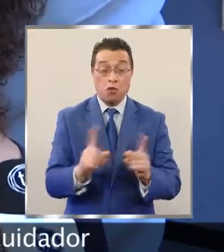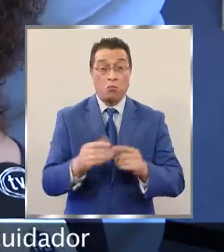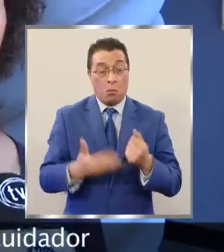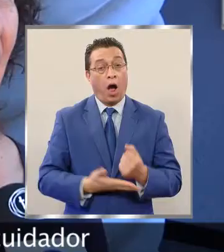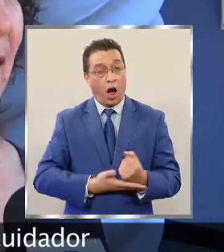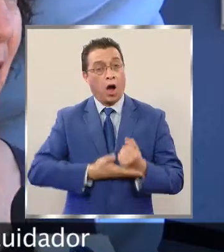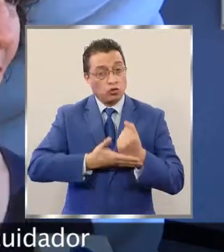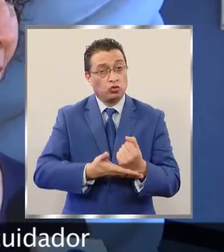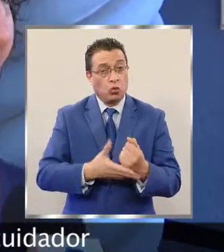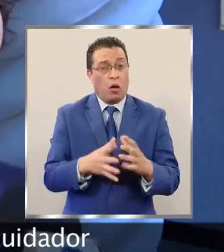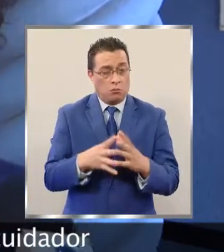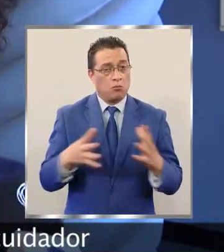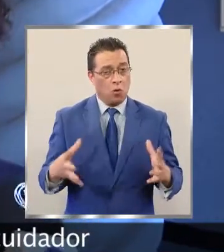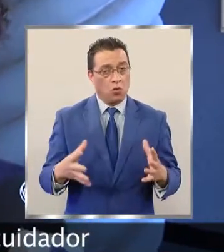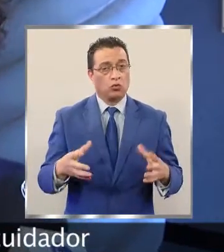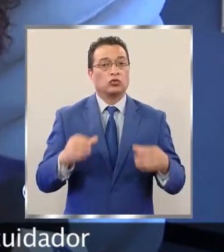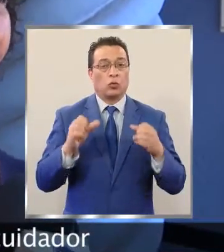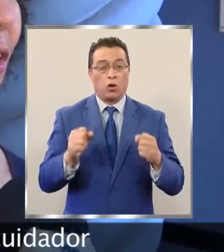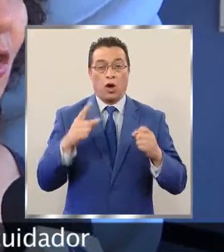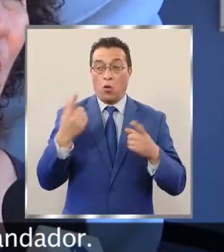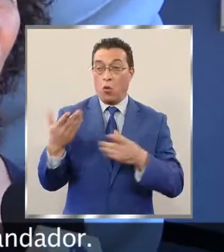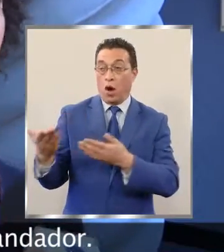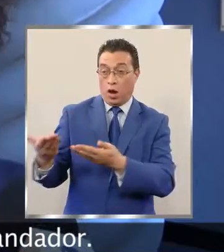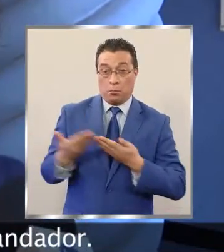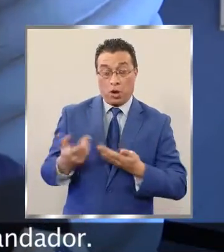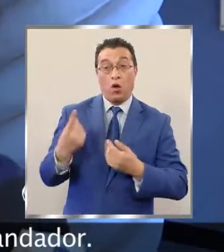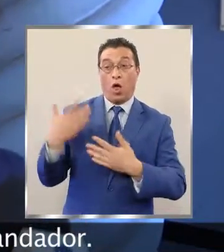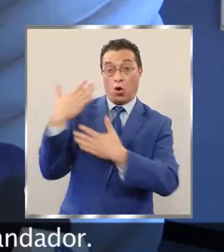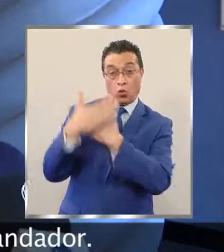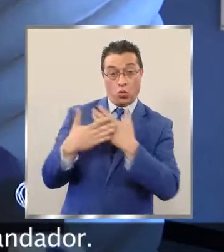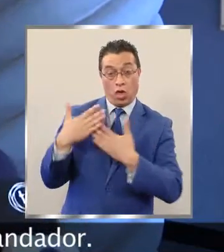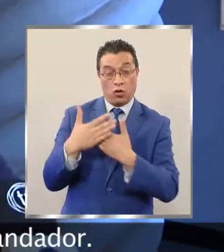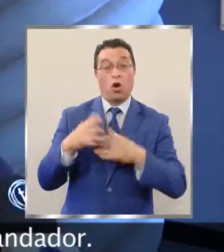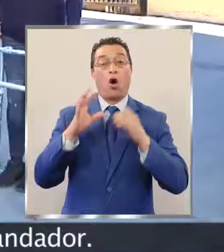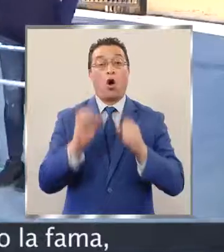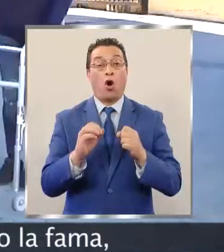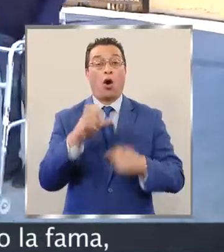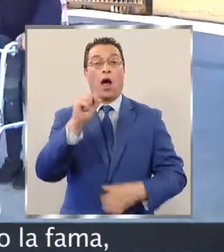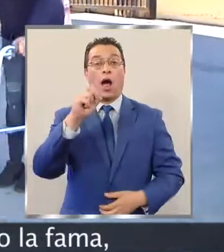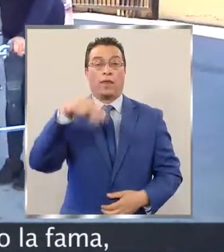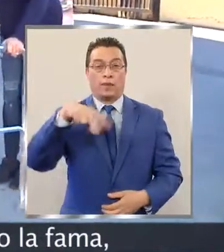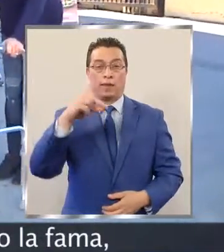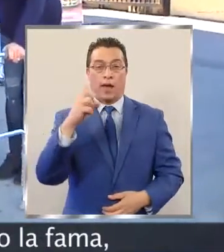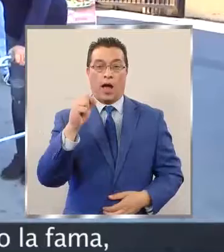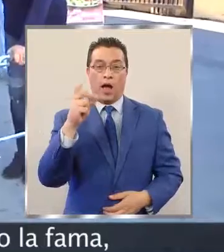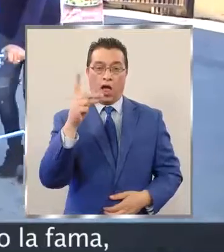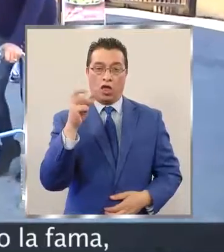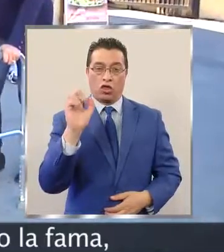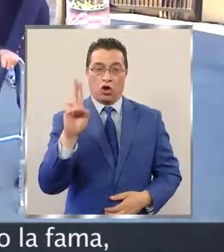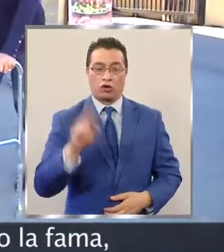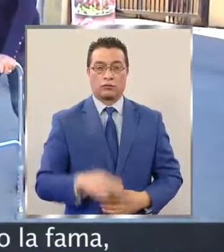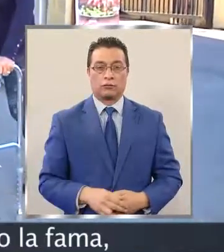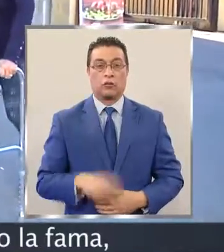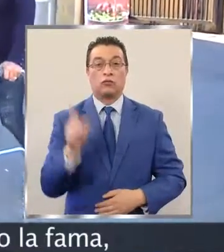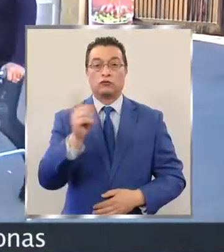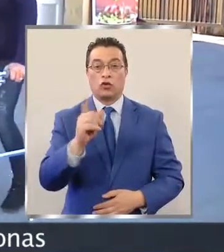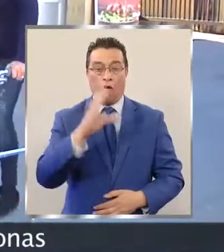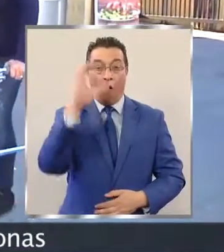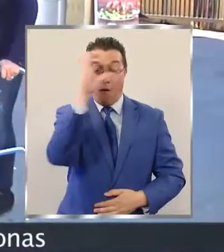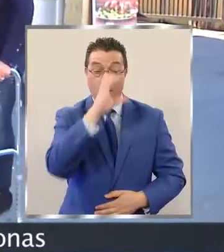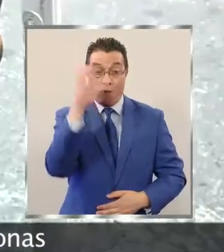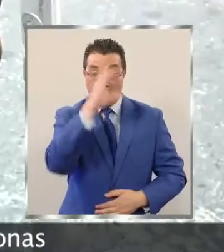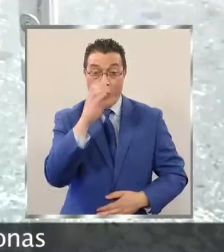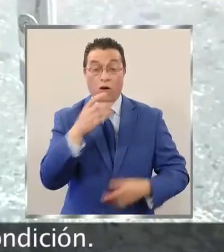usar ya sea el cuidador o lo puedes poner en un andador. No busca dinero, ni tampoco la fama,